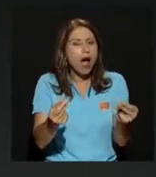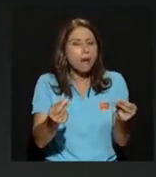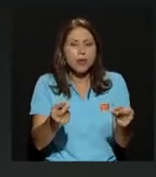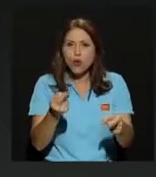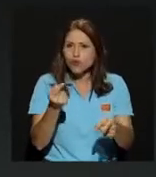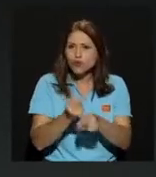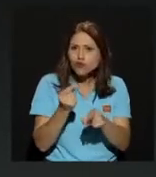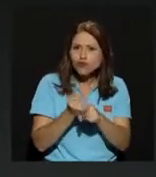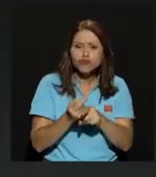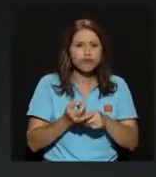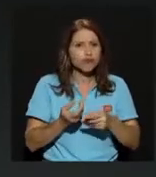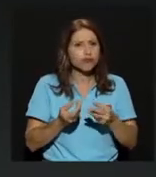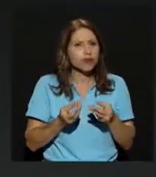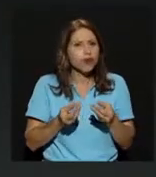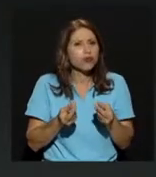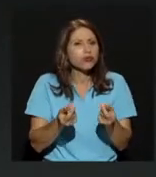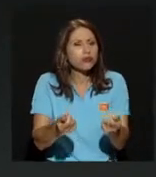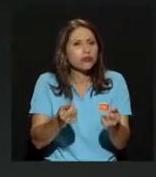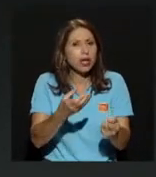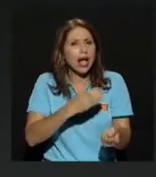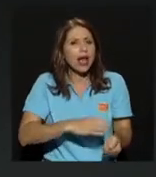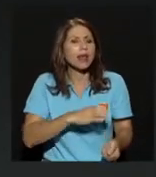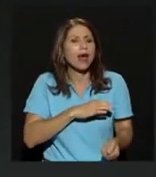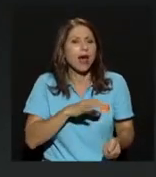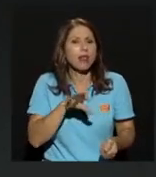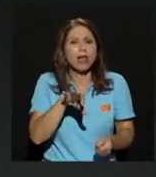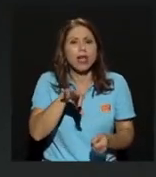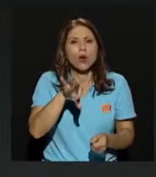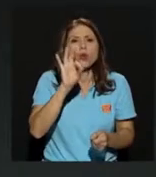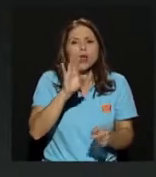y y de calidades